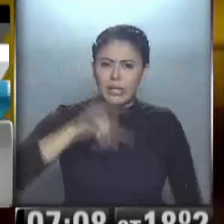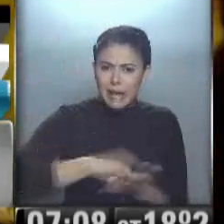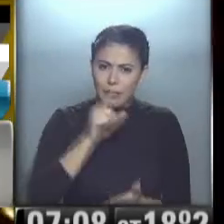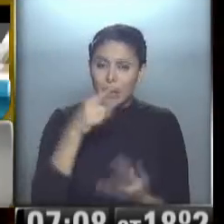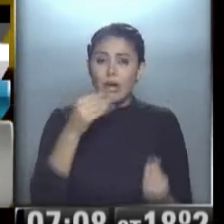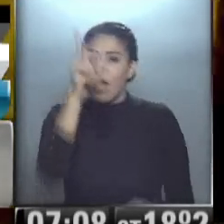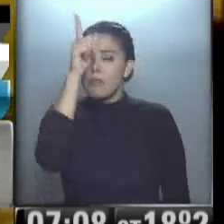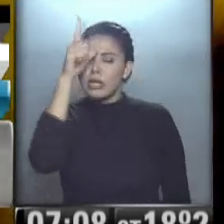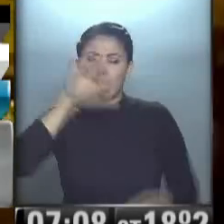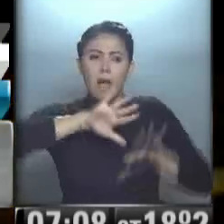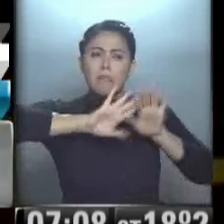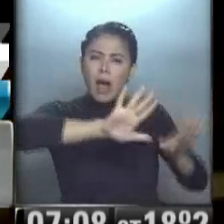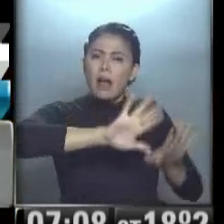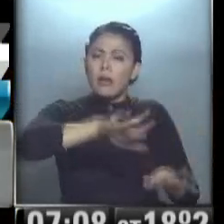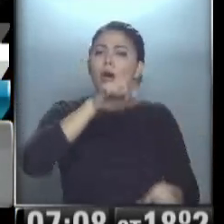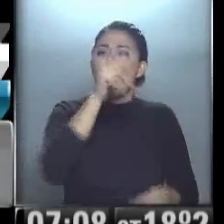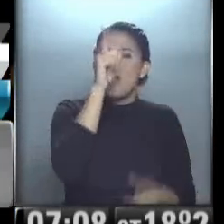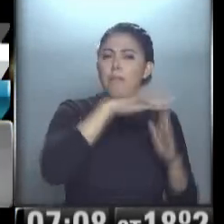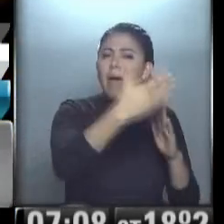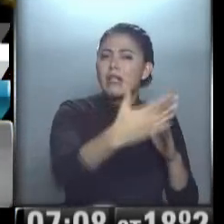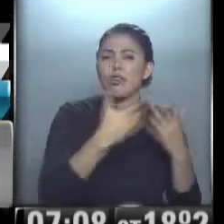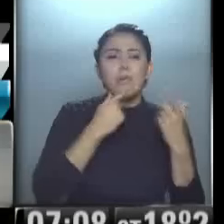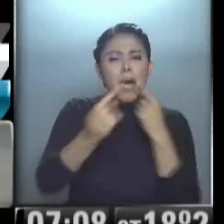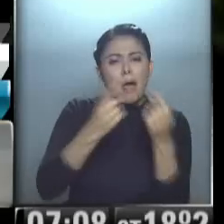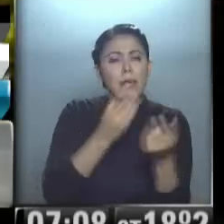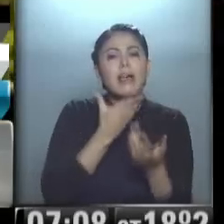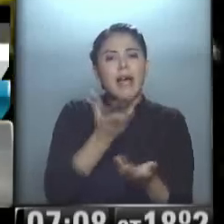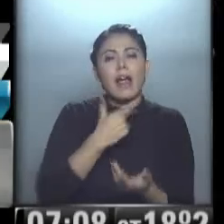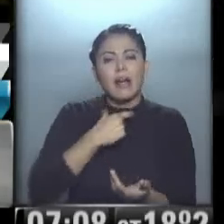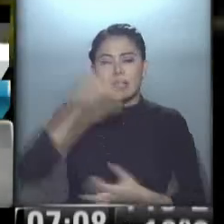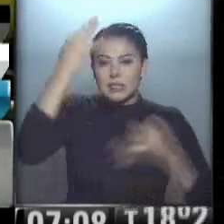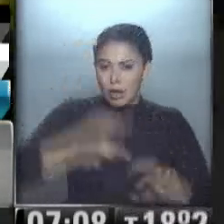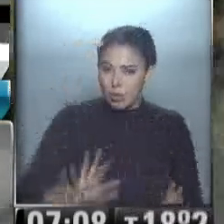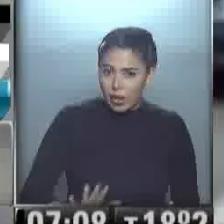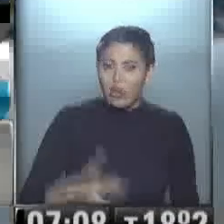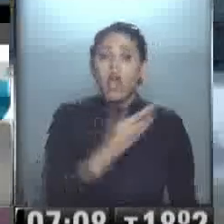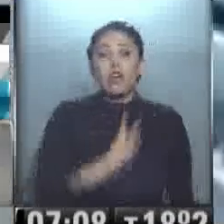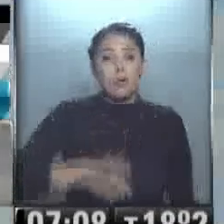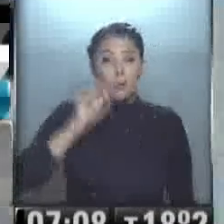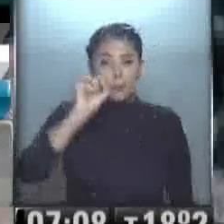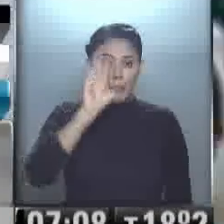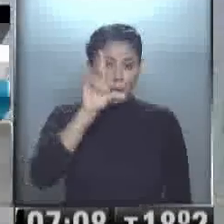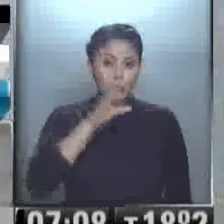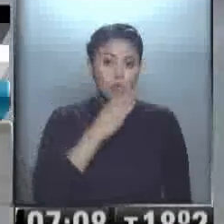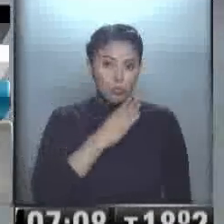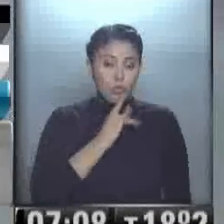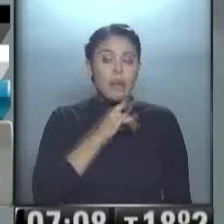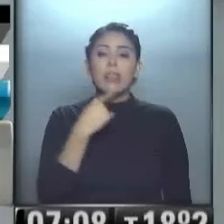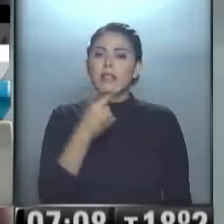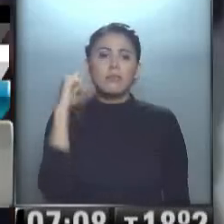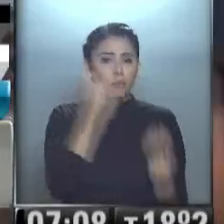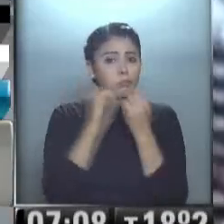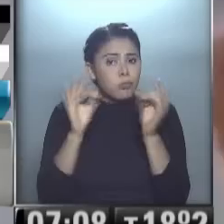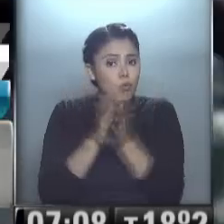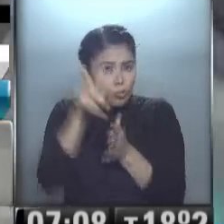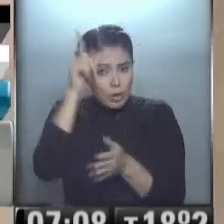la policía reprimió a los vecinos que manifestaban en demanda de seguridad luego de que el gobierno de tucumán anunciaran que llegó un acuerdo salarial con